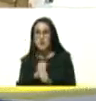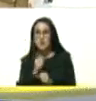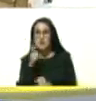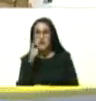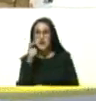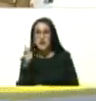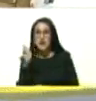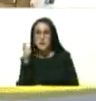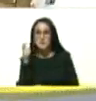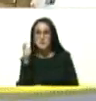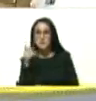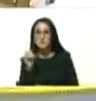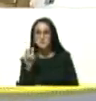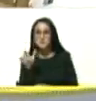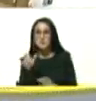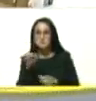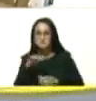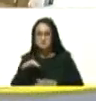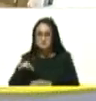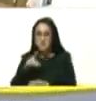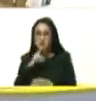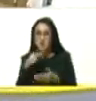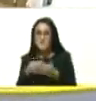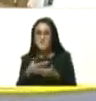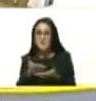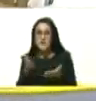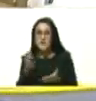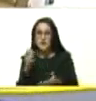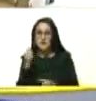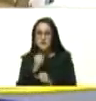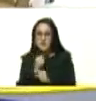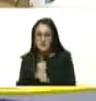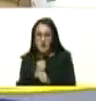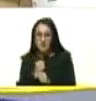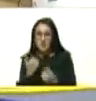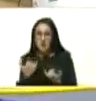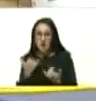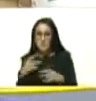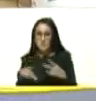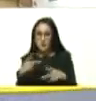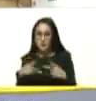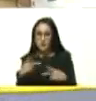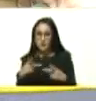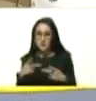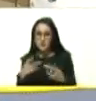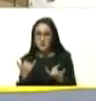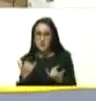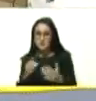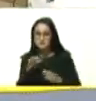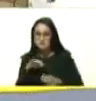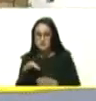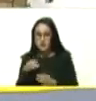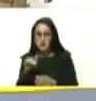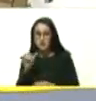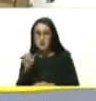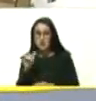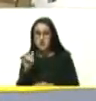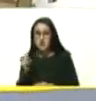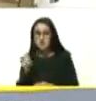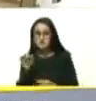campo, estuvimos allí cosechando en nombre suyo, trabajando y bueno, ahí estamos produciendo. Ya estamos cosechando la soya y